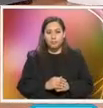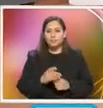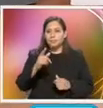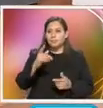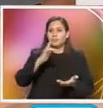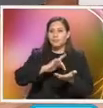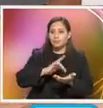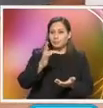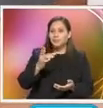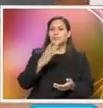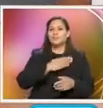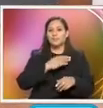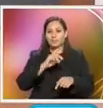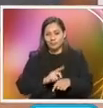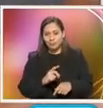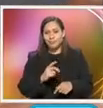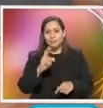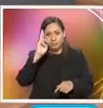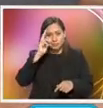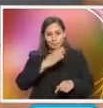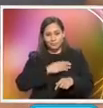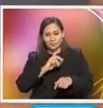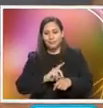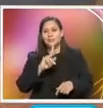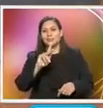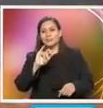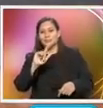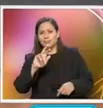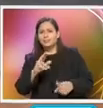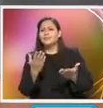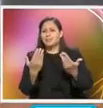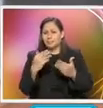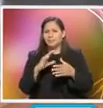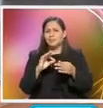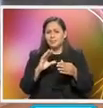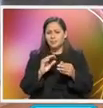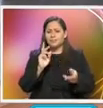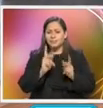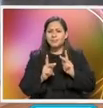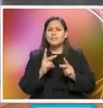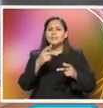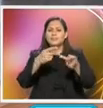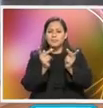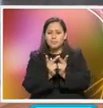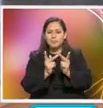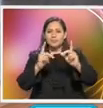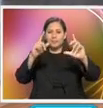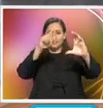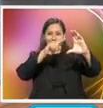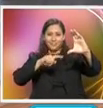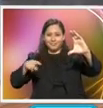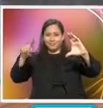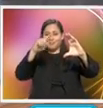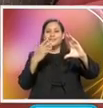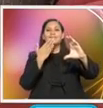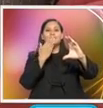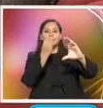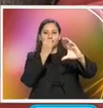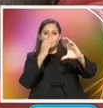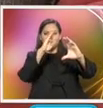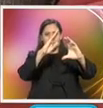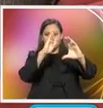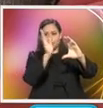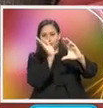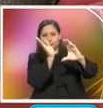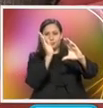Gracias, Begoña, muy buenos días. Hola, buenos días, Pilar. Pues platícanos cuál es este plato del buen comer, primeramente. Claro que sí, mira, el plato del buen